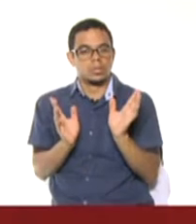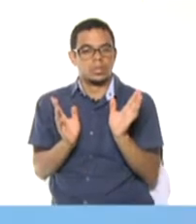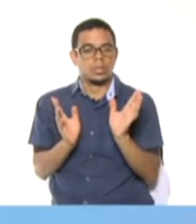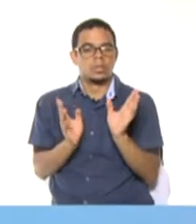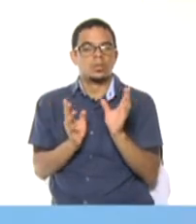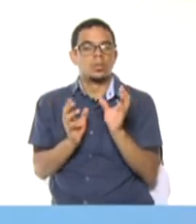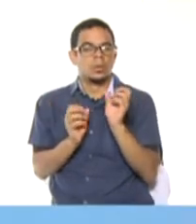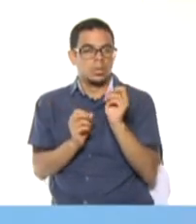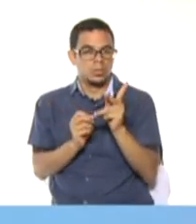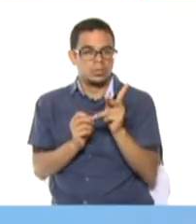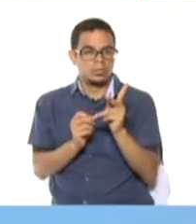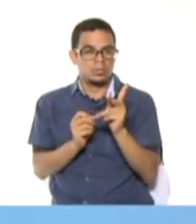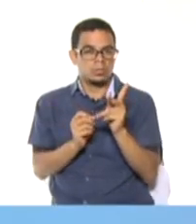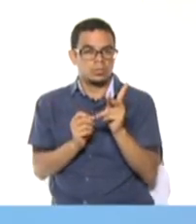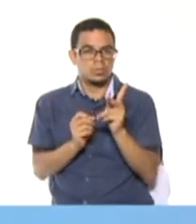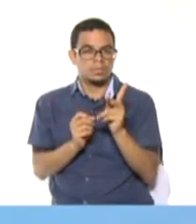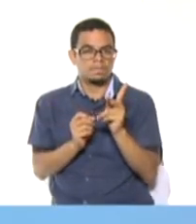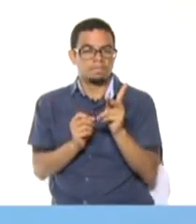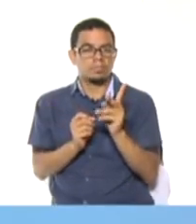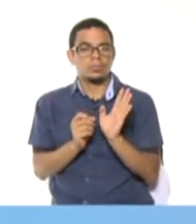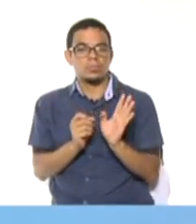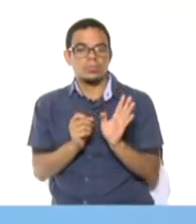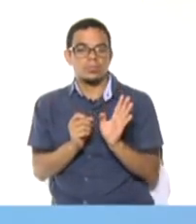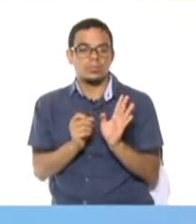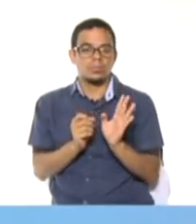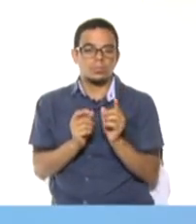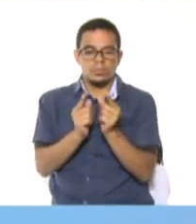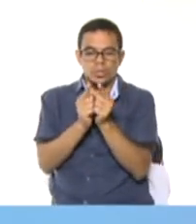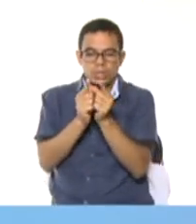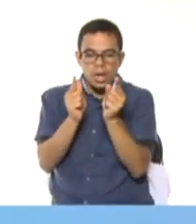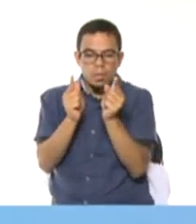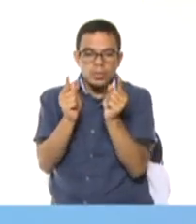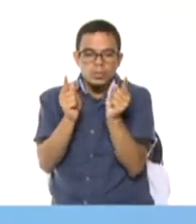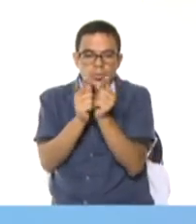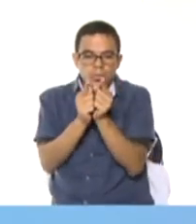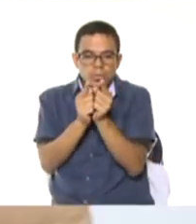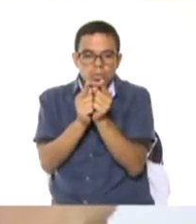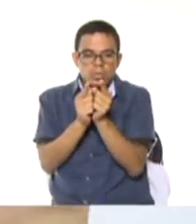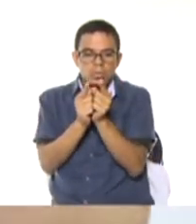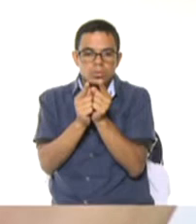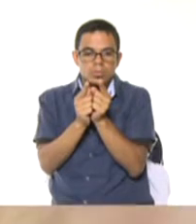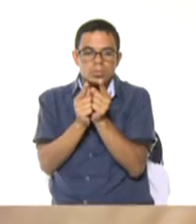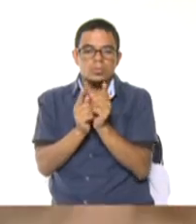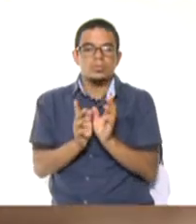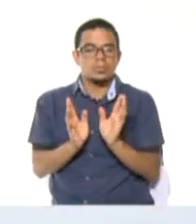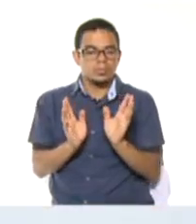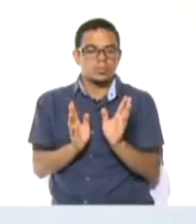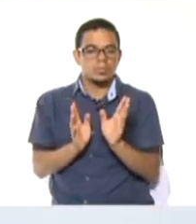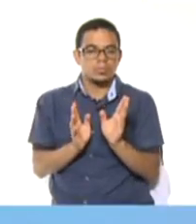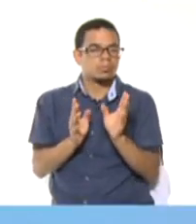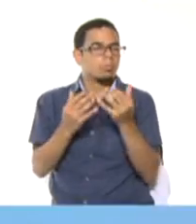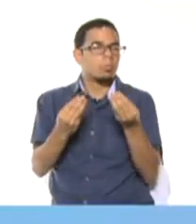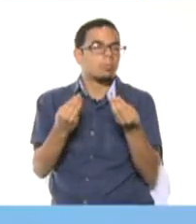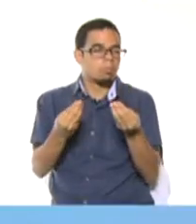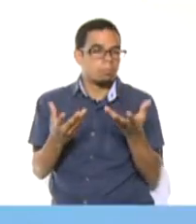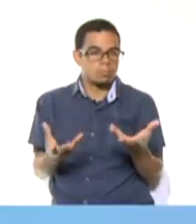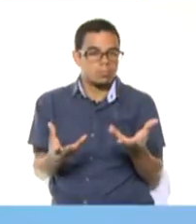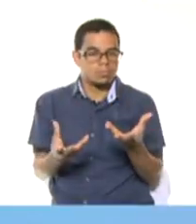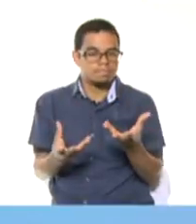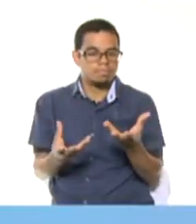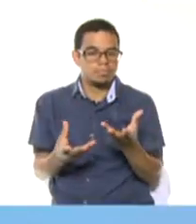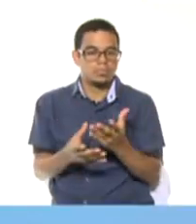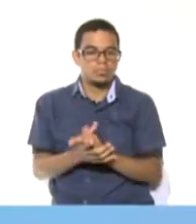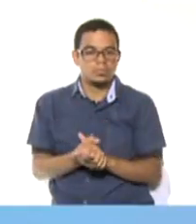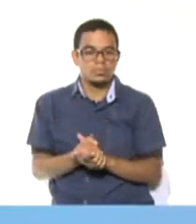es pequeña, pero también podemos conseguir una pasta con el que sea un poco más ancha. Para el momento